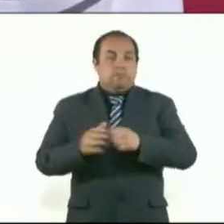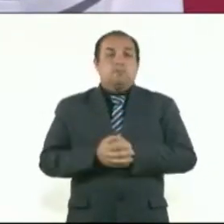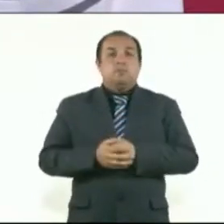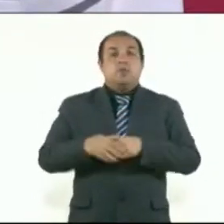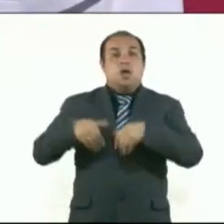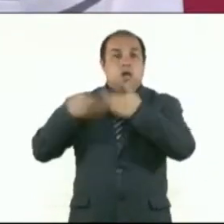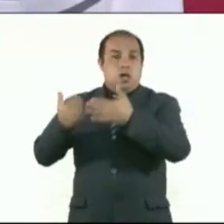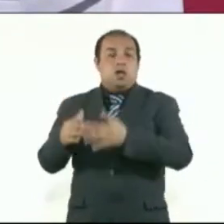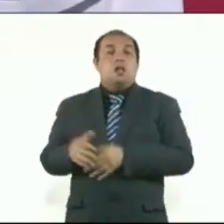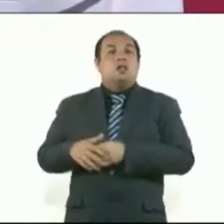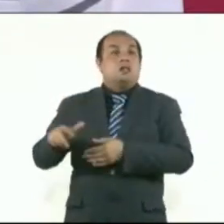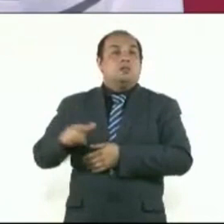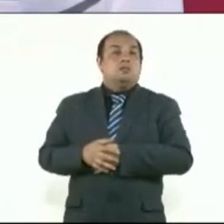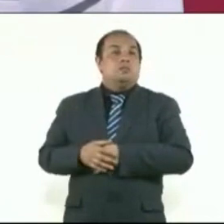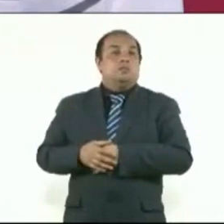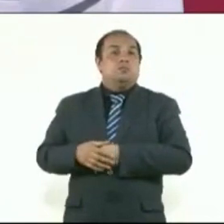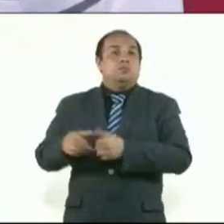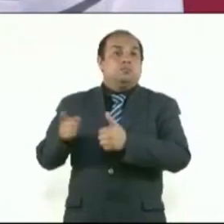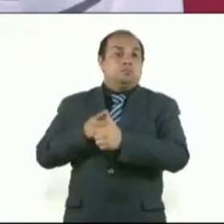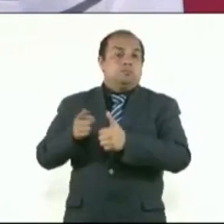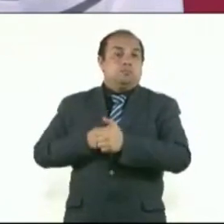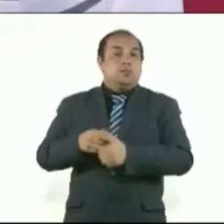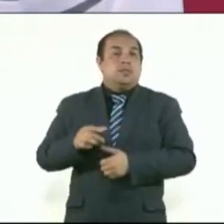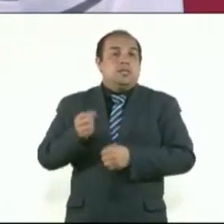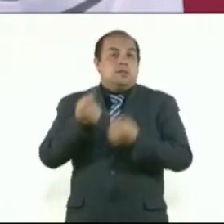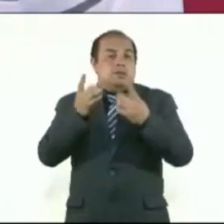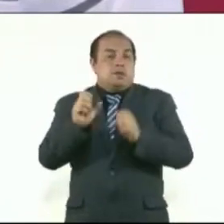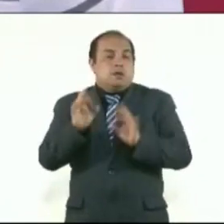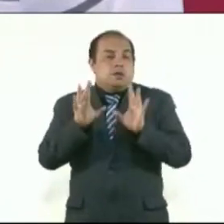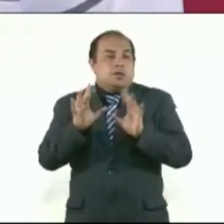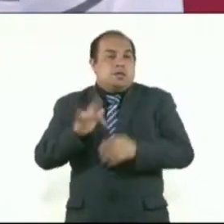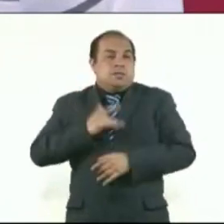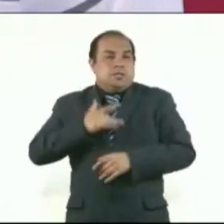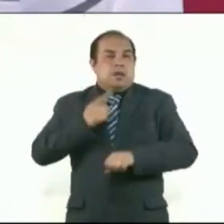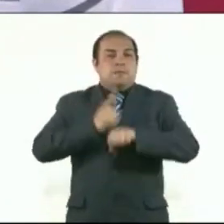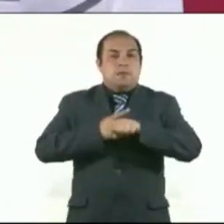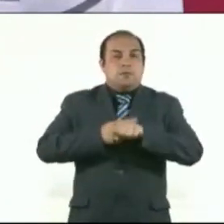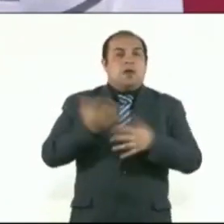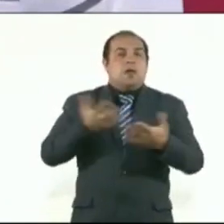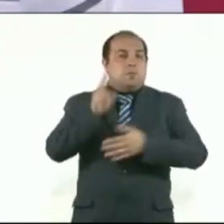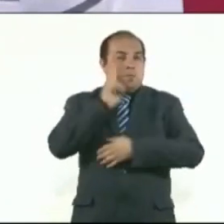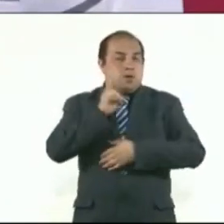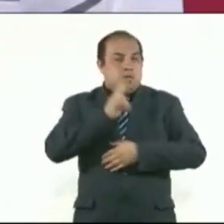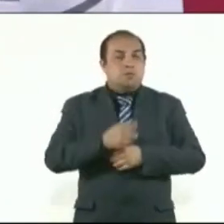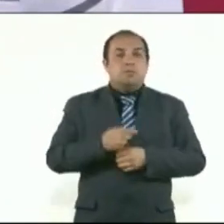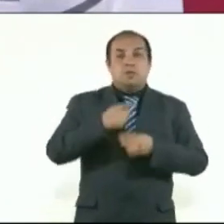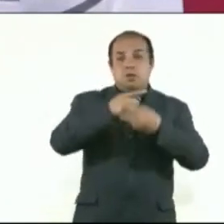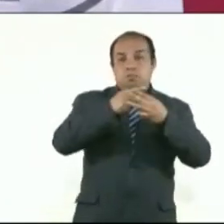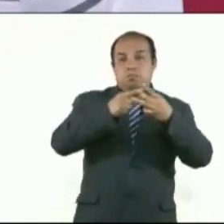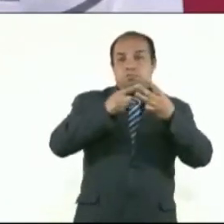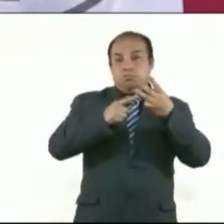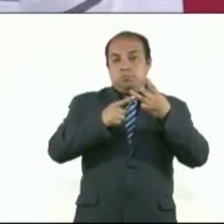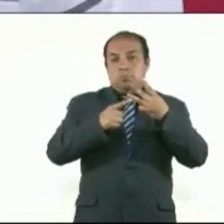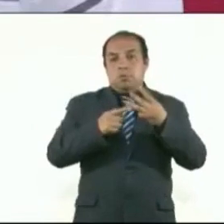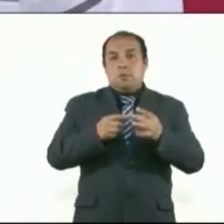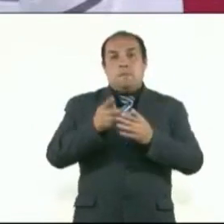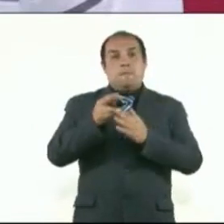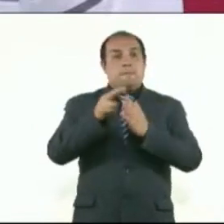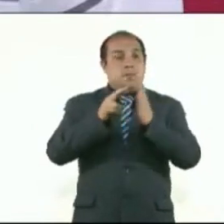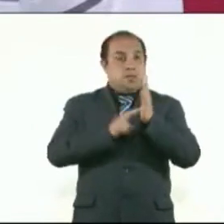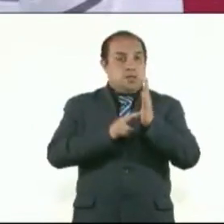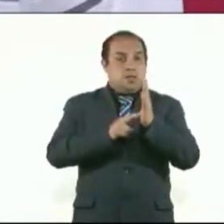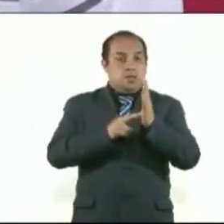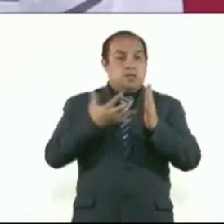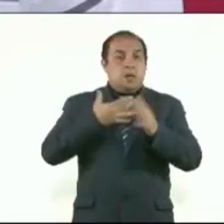más importante para nosotros es, si alguien tiene síntomas, ahí están las pruebas, aíslese. Si seguimos esas tres medidas, aunado a esta mejoría que ya